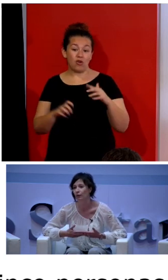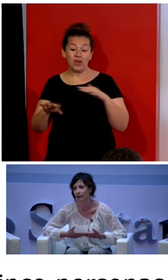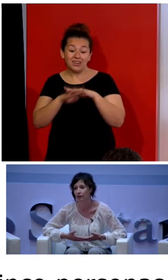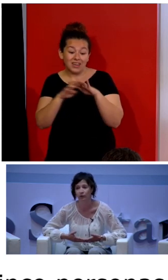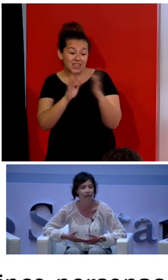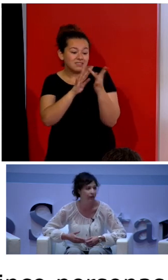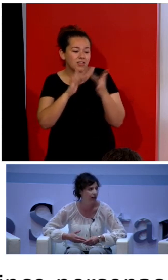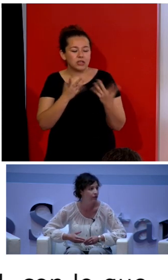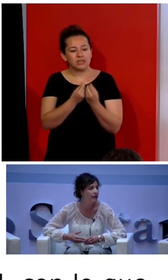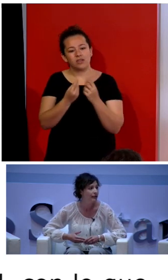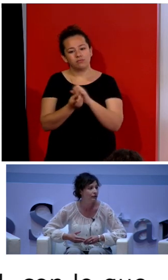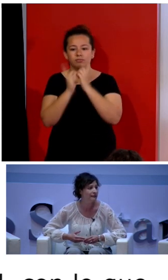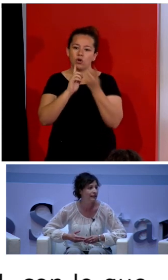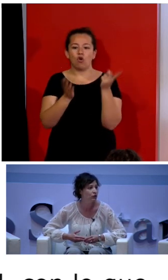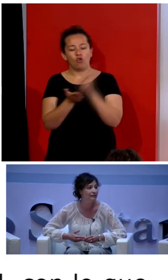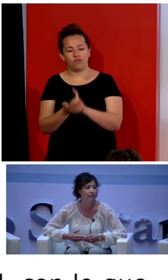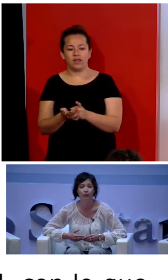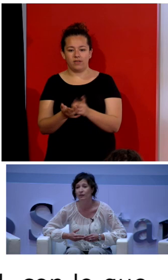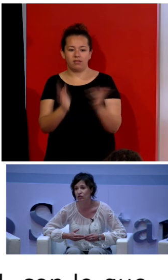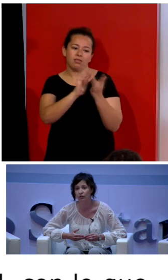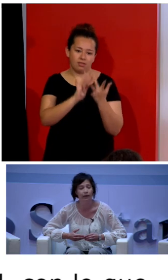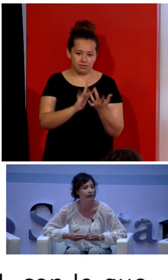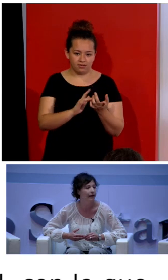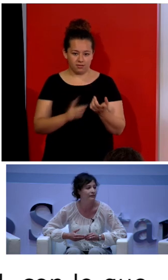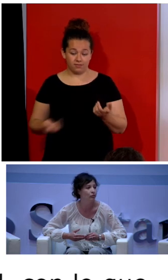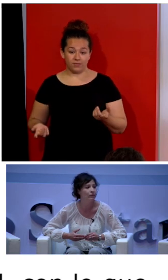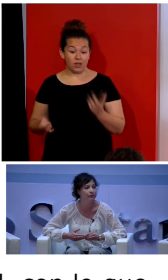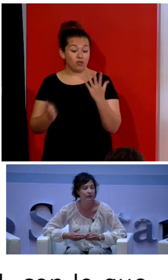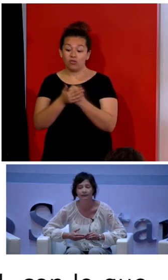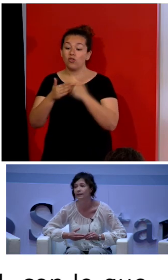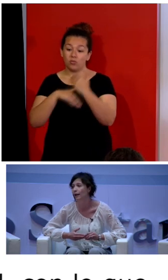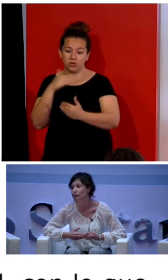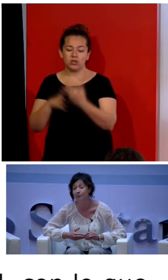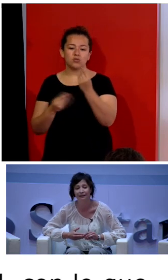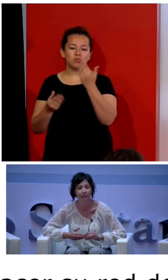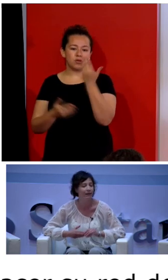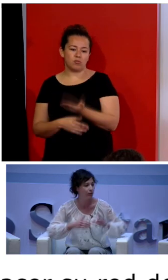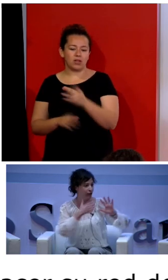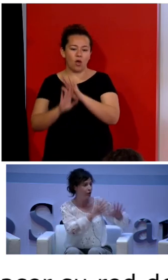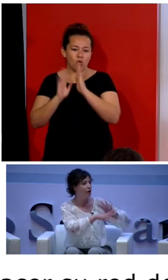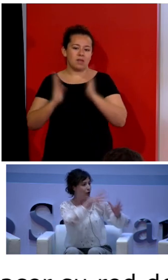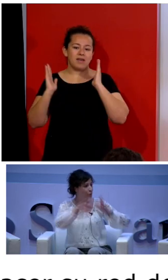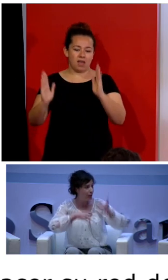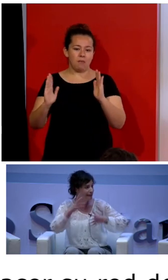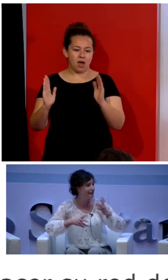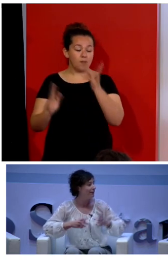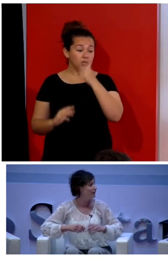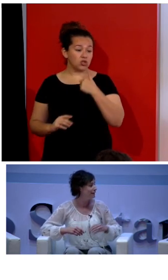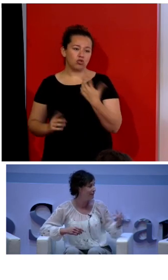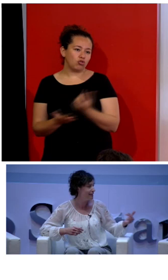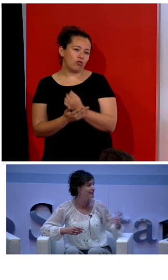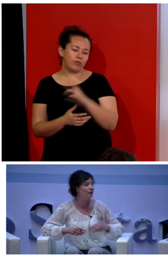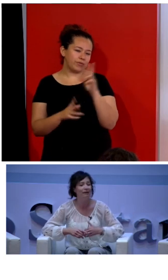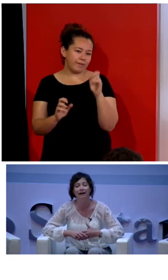ciudad donde fuera, ¿no? Entonces, en todo este proceso ha sido muy importante la última etapa, porque yo todo el entramado